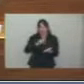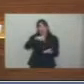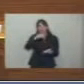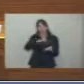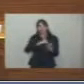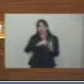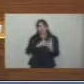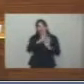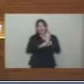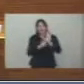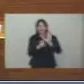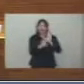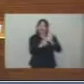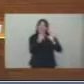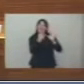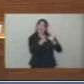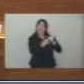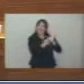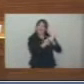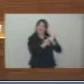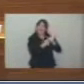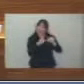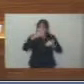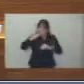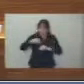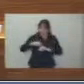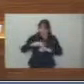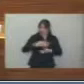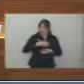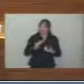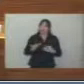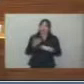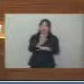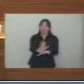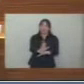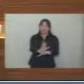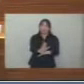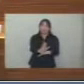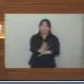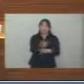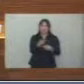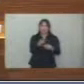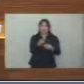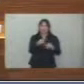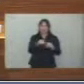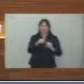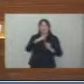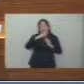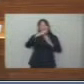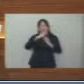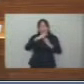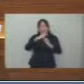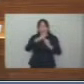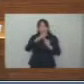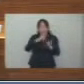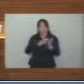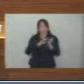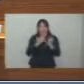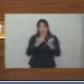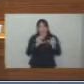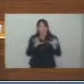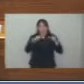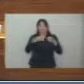artículo 97 dice que el presidente puede plantear que se una pausa en la sesión, entonces